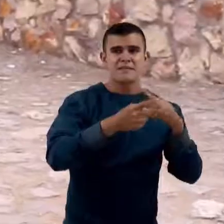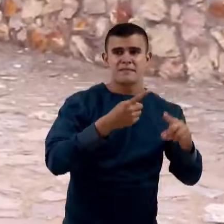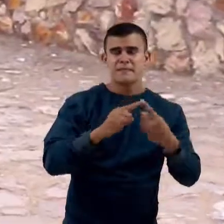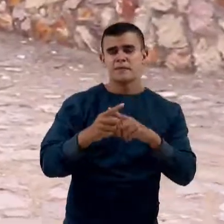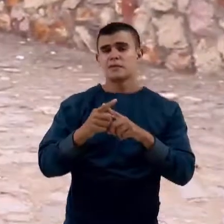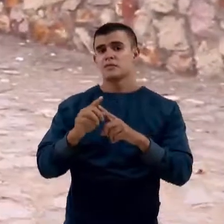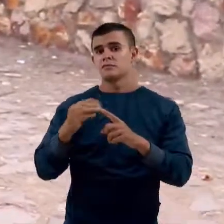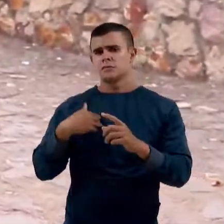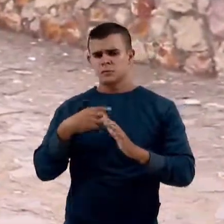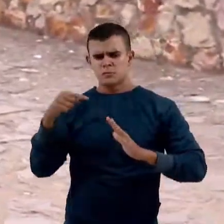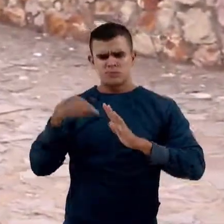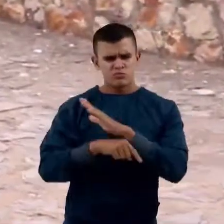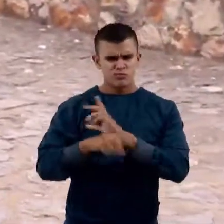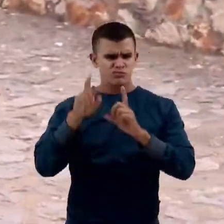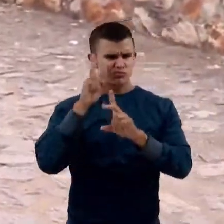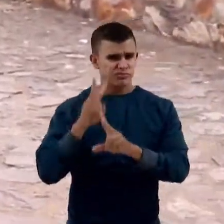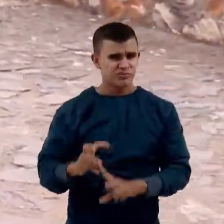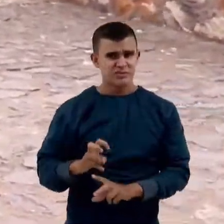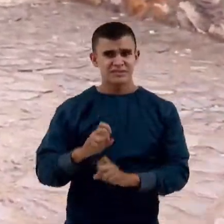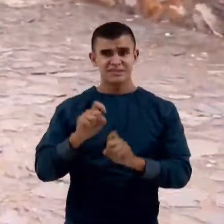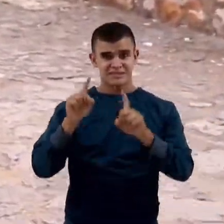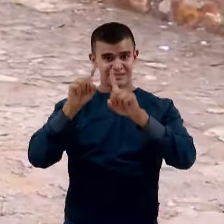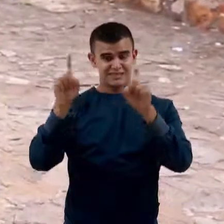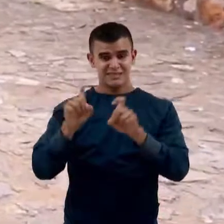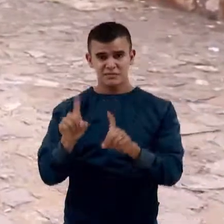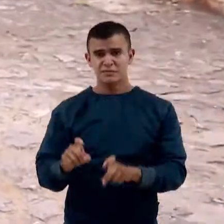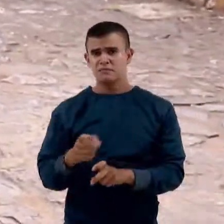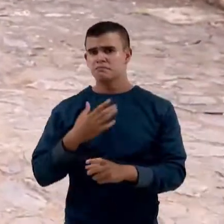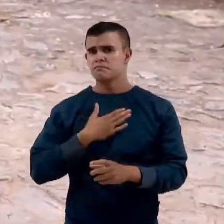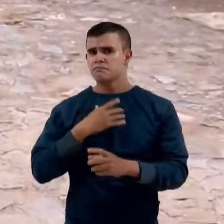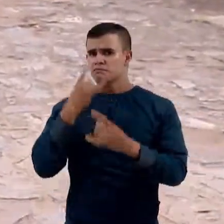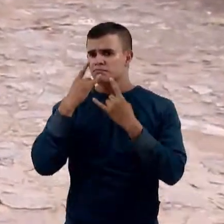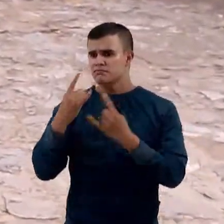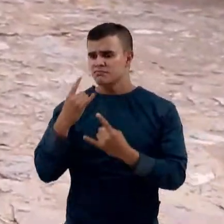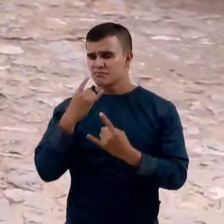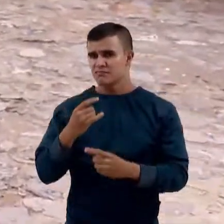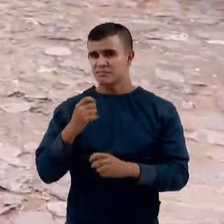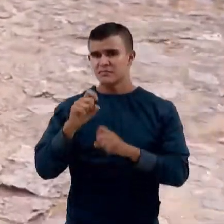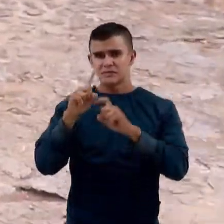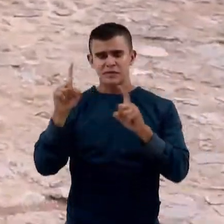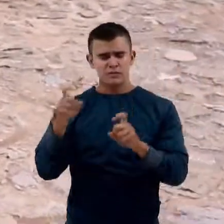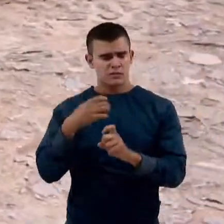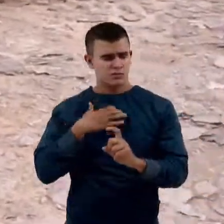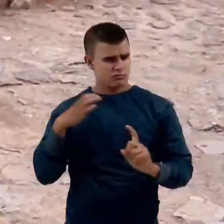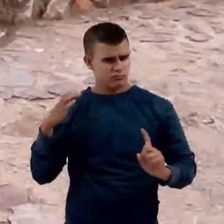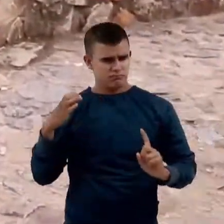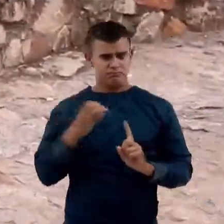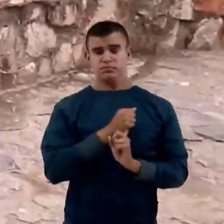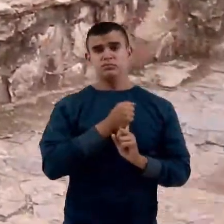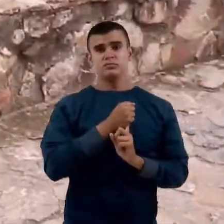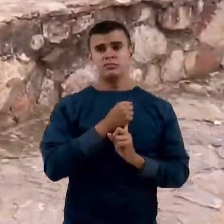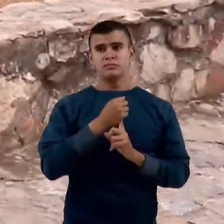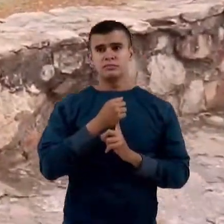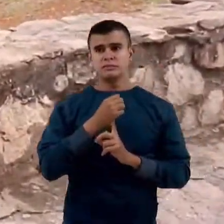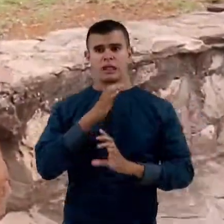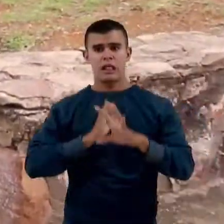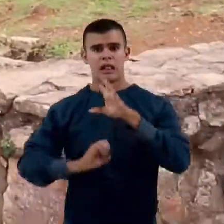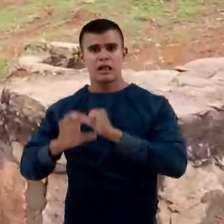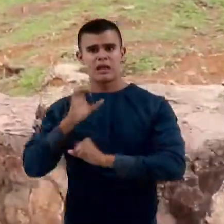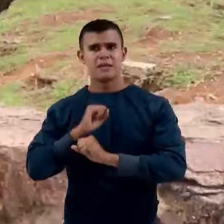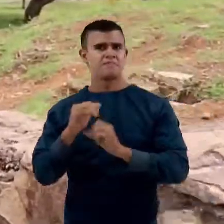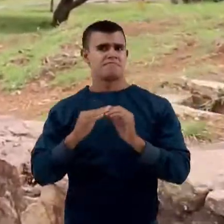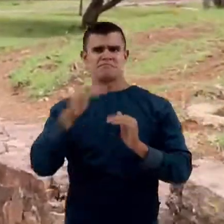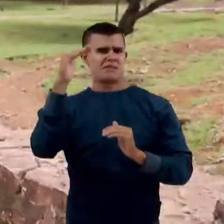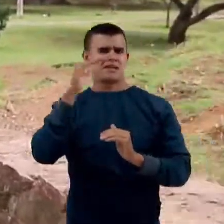común. Después de que empecé a profundizar conciencia de Krishna, cosas que me llamaron mucho la atención y que me atraparon así con más fuerza y me motivaron